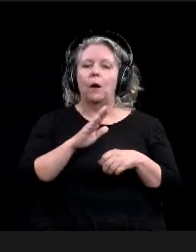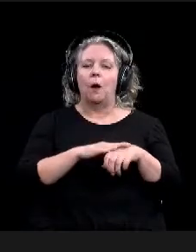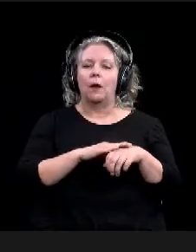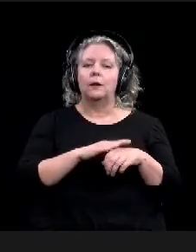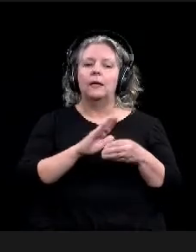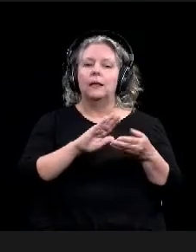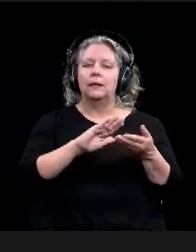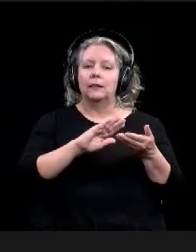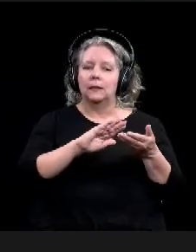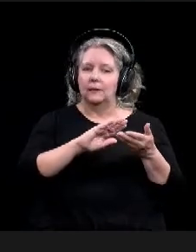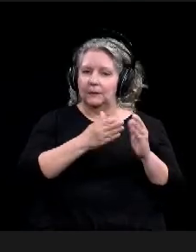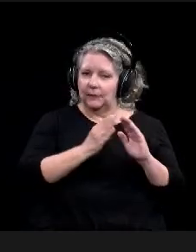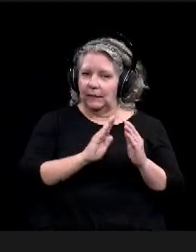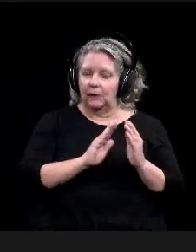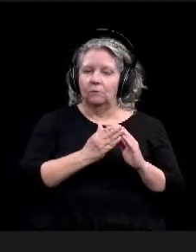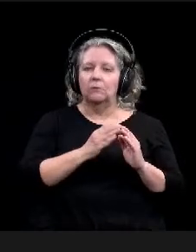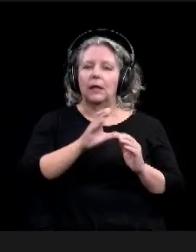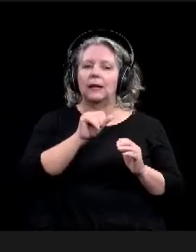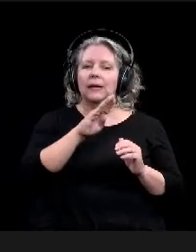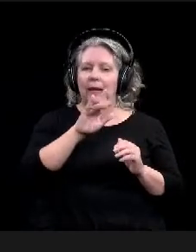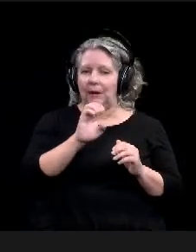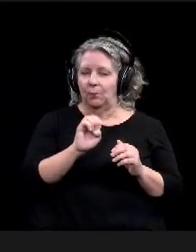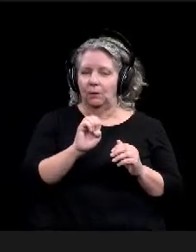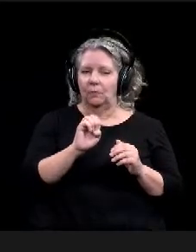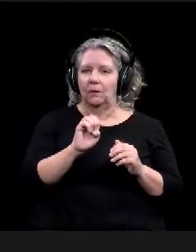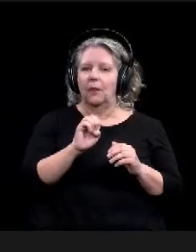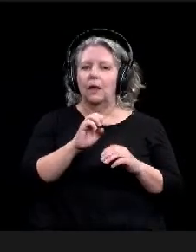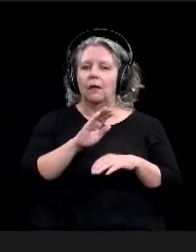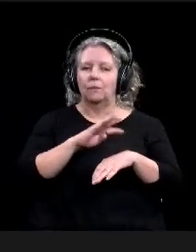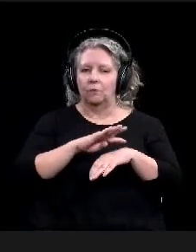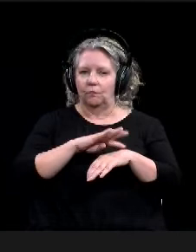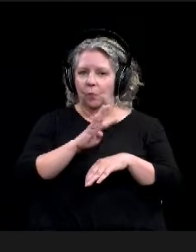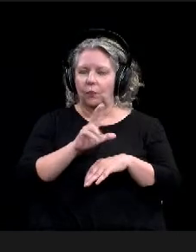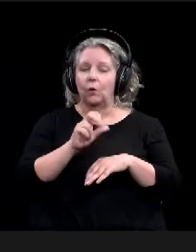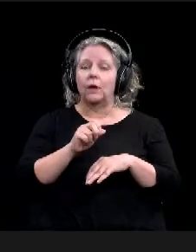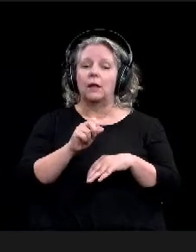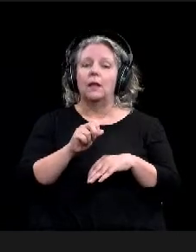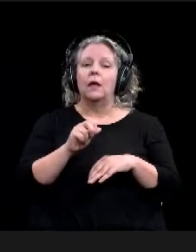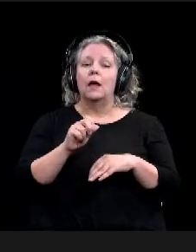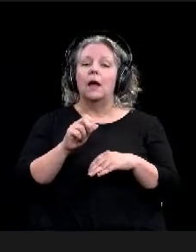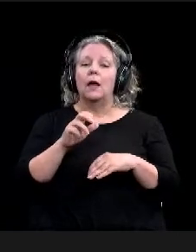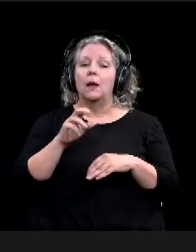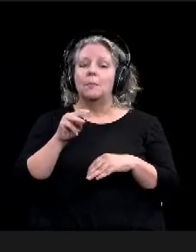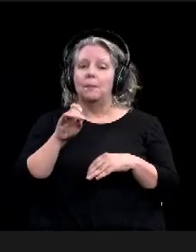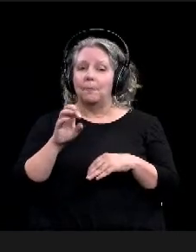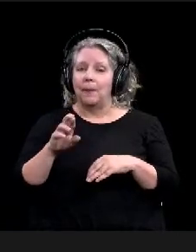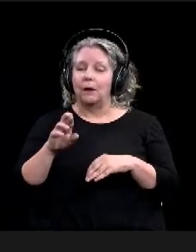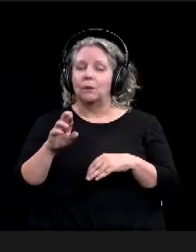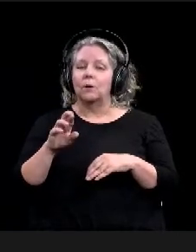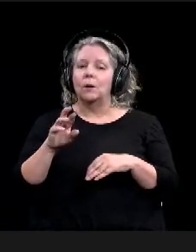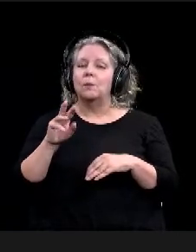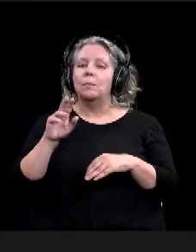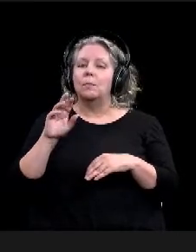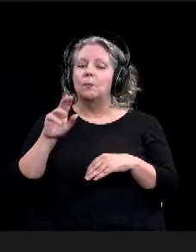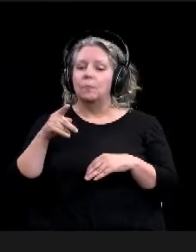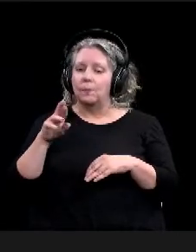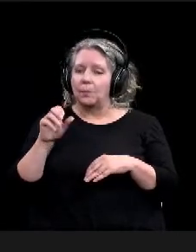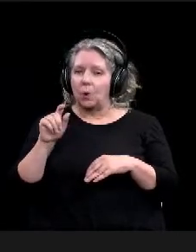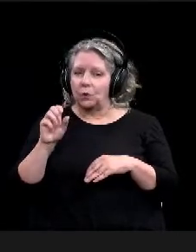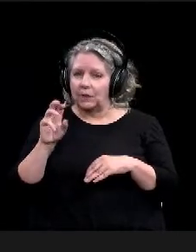por favor lector sabido nos puede decir a nuestra audiencia de español